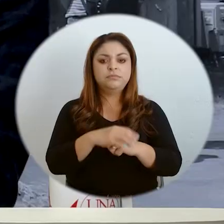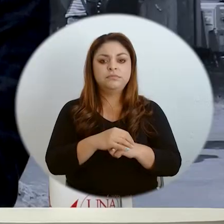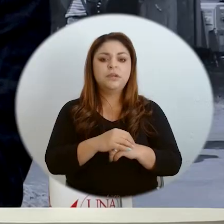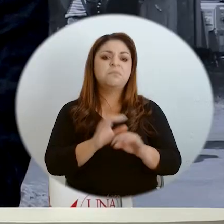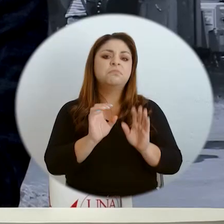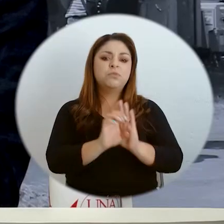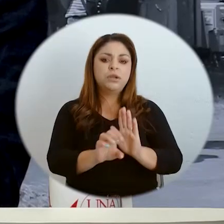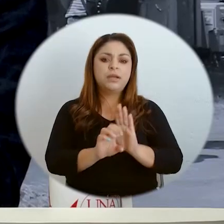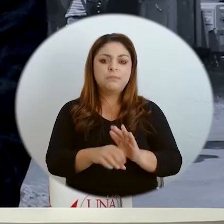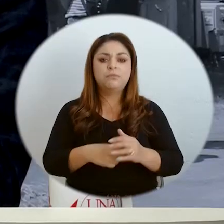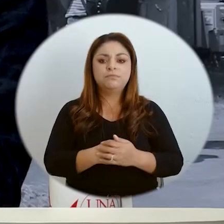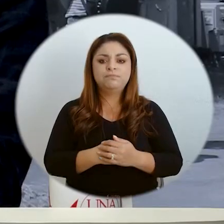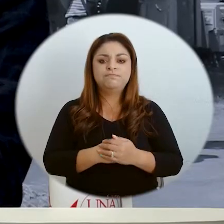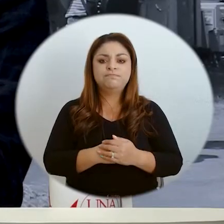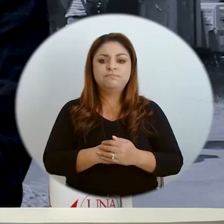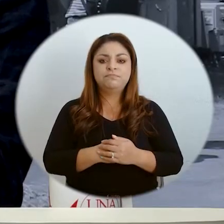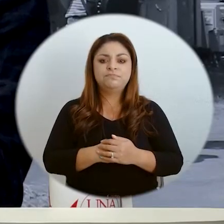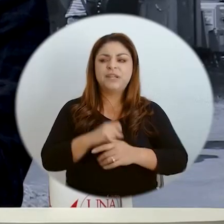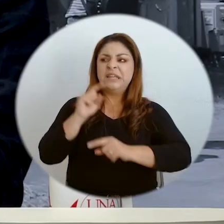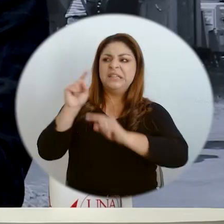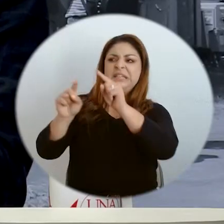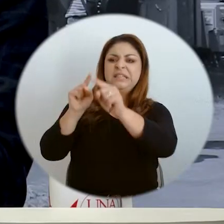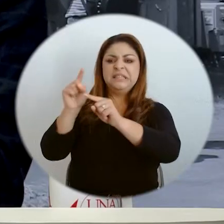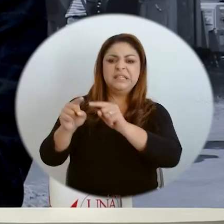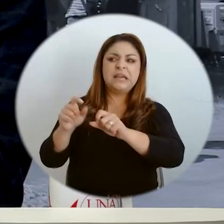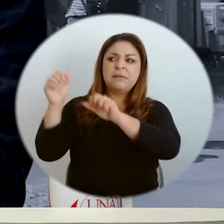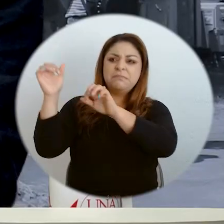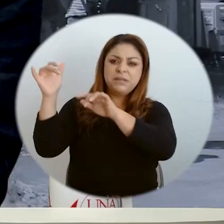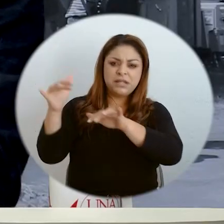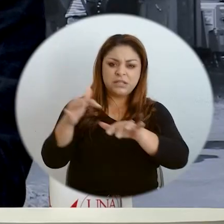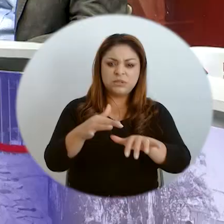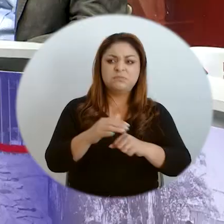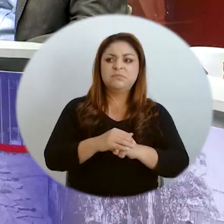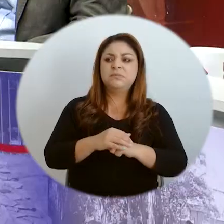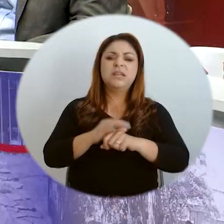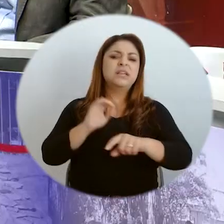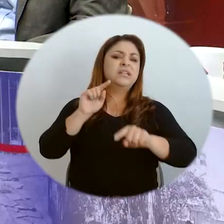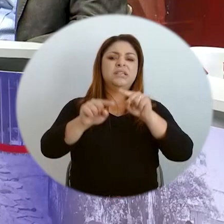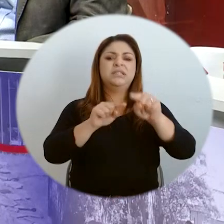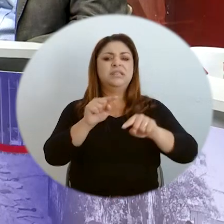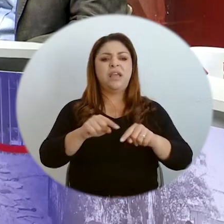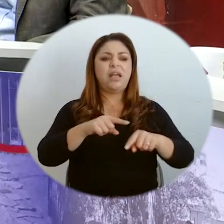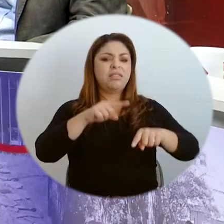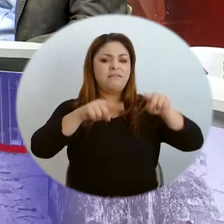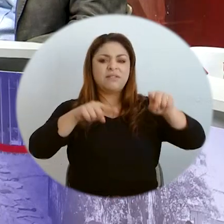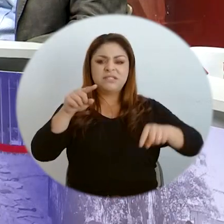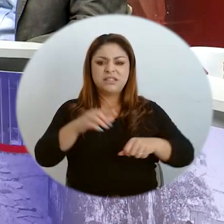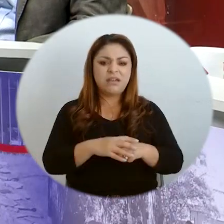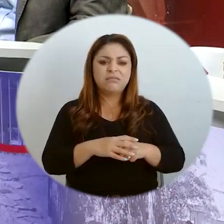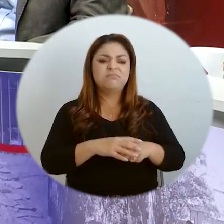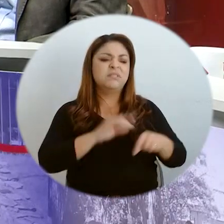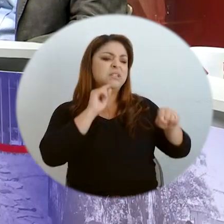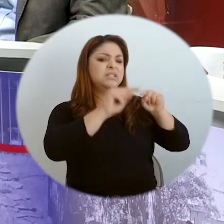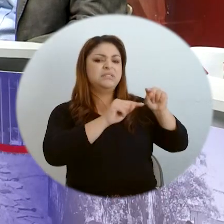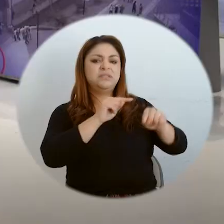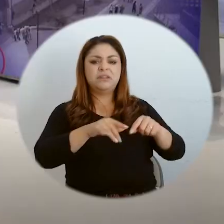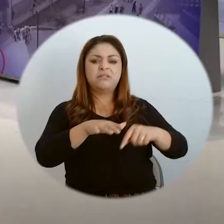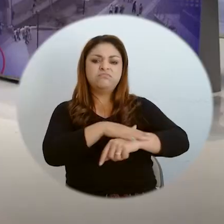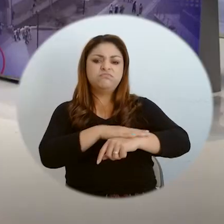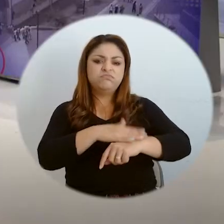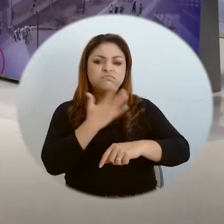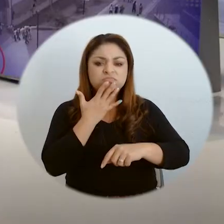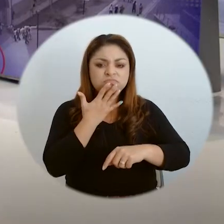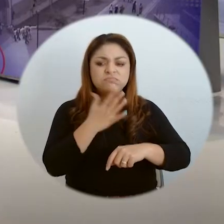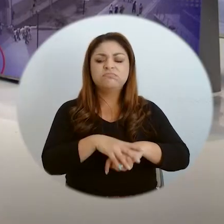reglas sociales. Por ejemplo, critican la migración, critican la diversidad